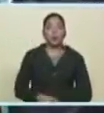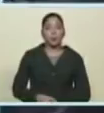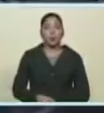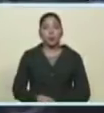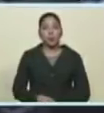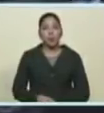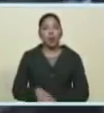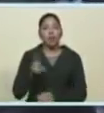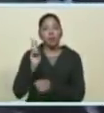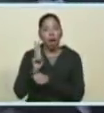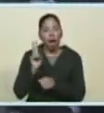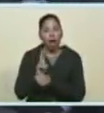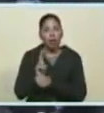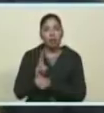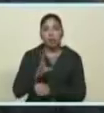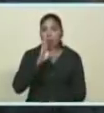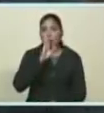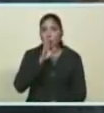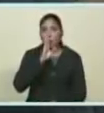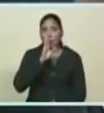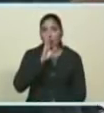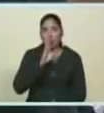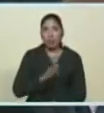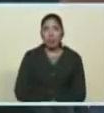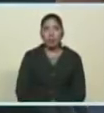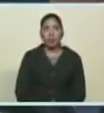Vargas, Barinas, Bariná,